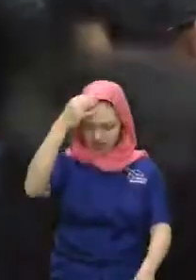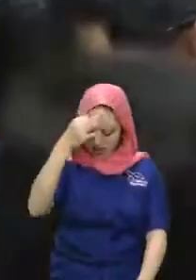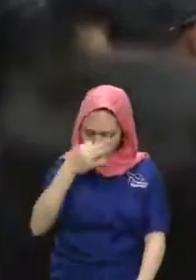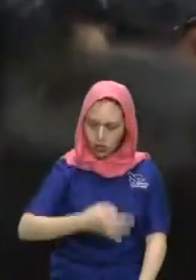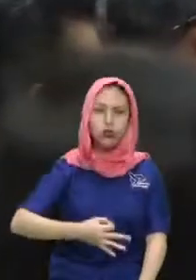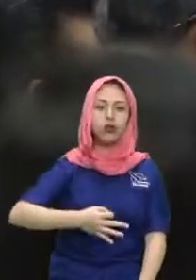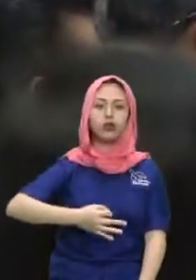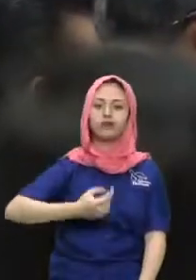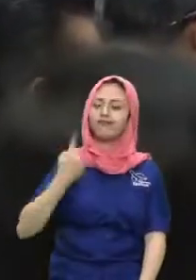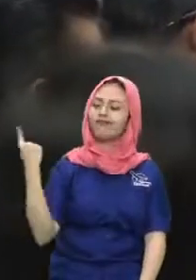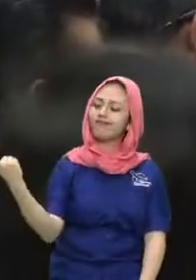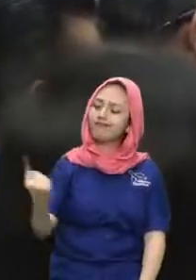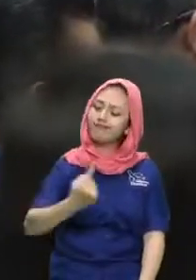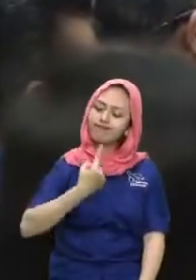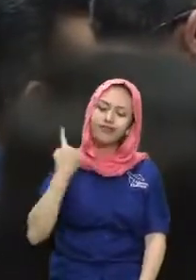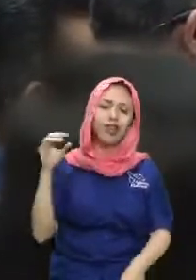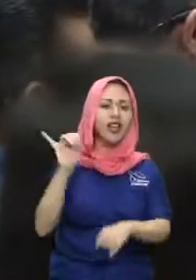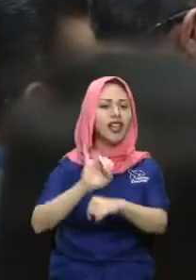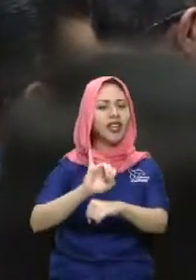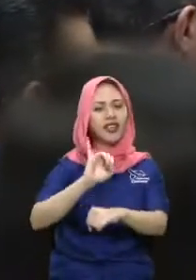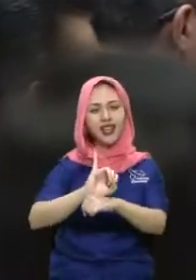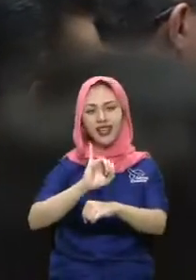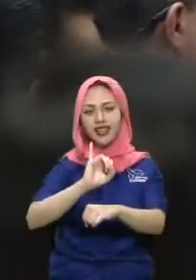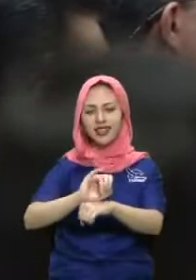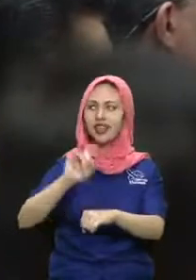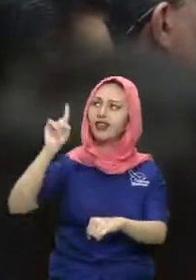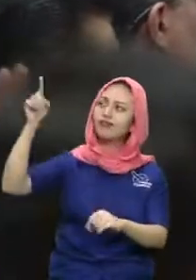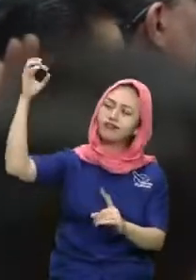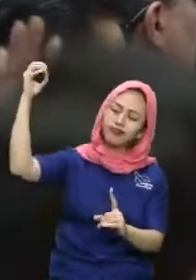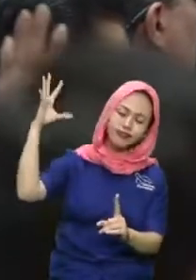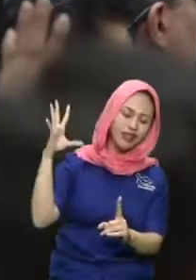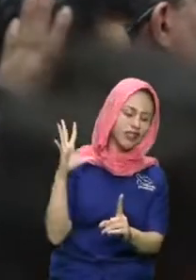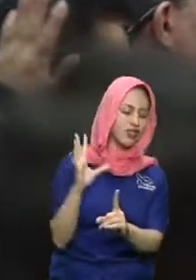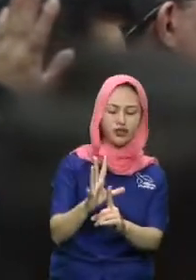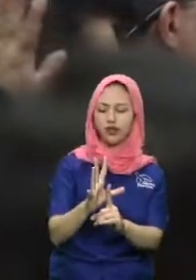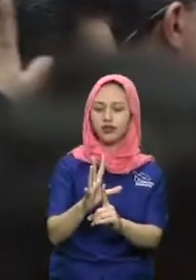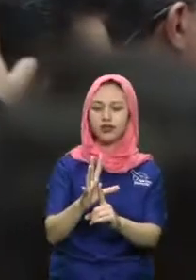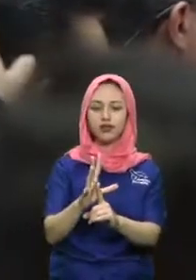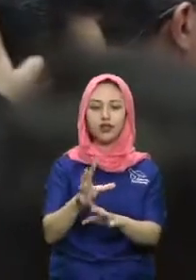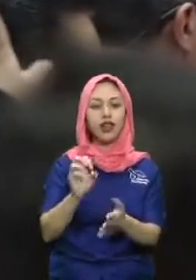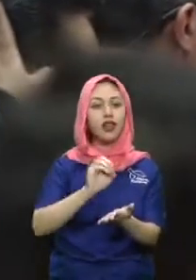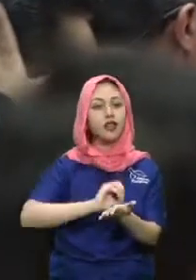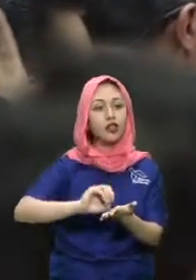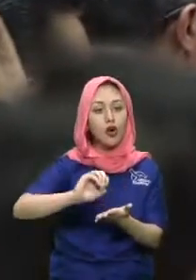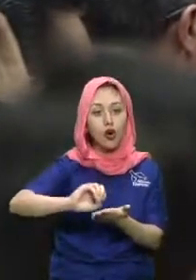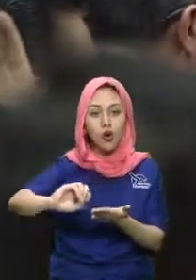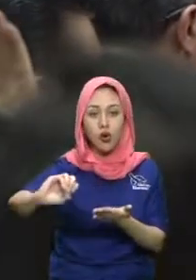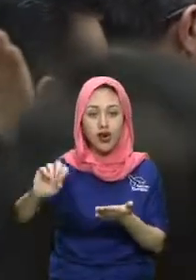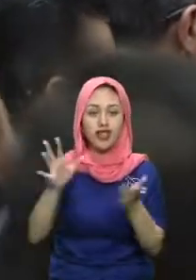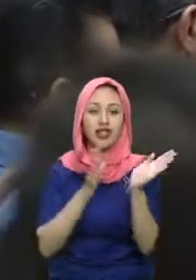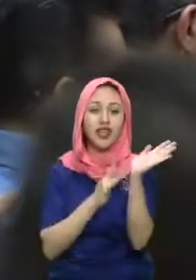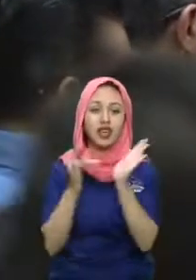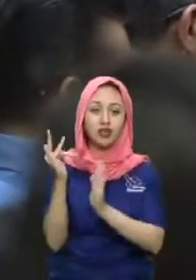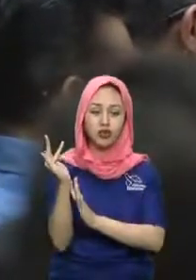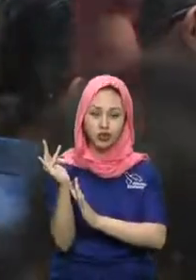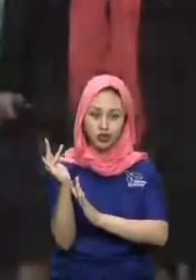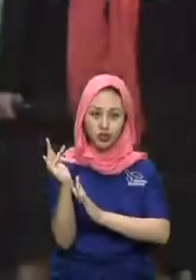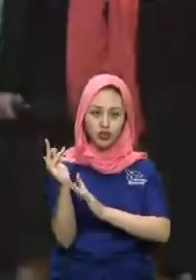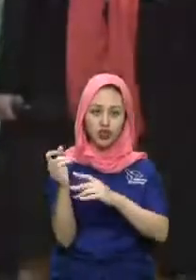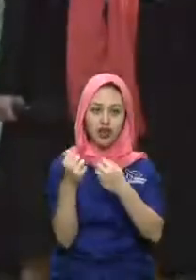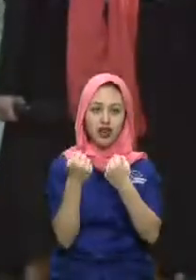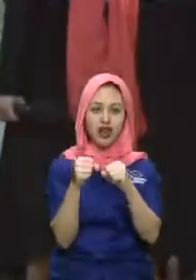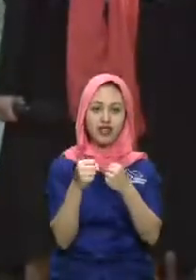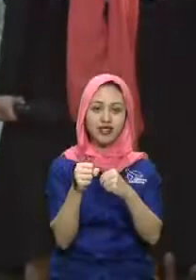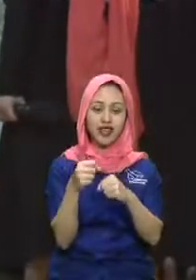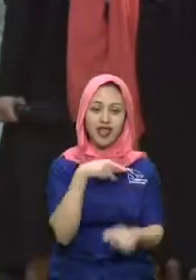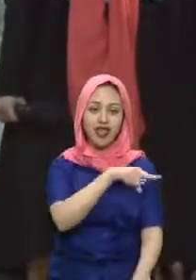esta congregación San Juan 14, 12, Señor. Las obras que yo he hecho, ellos